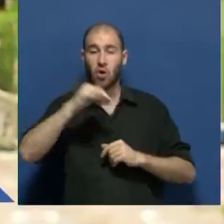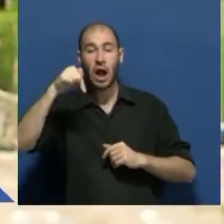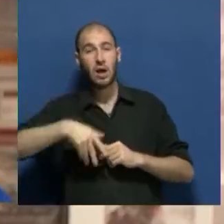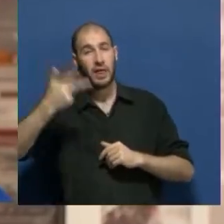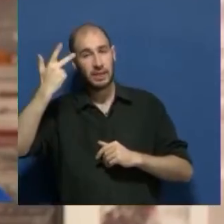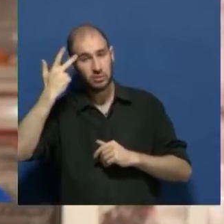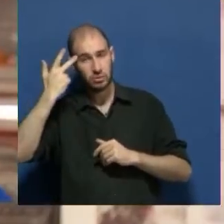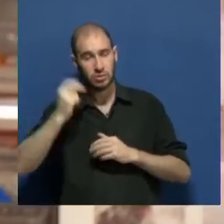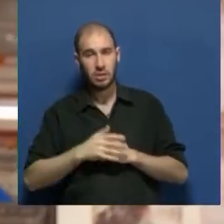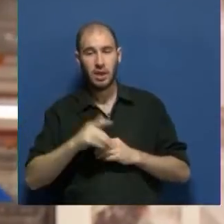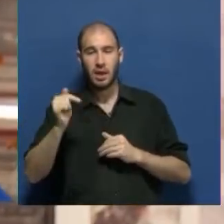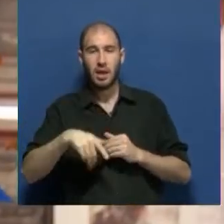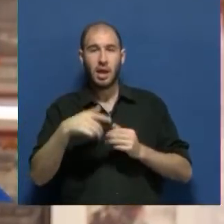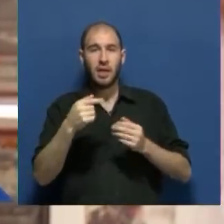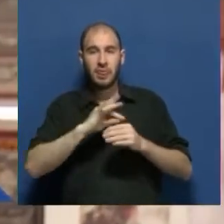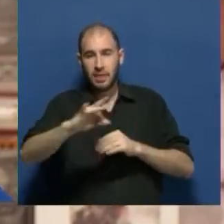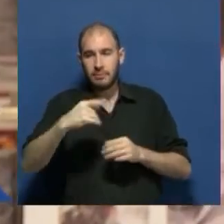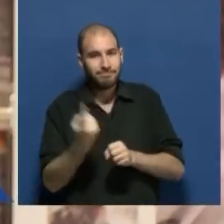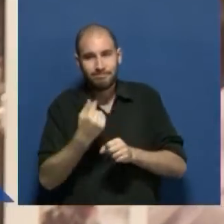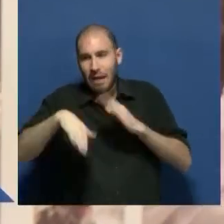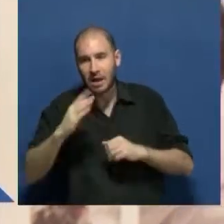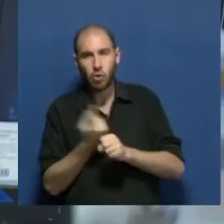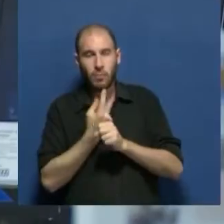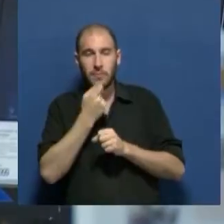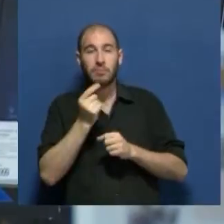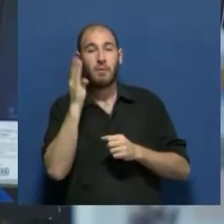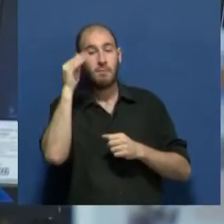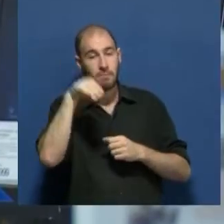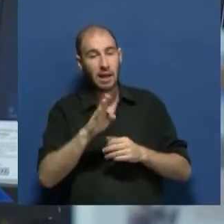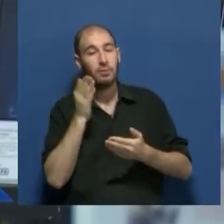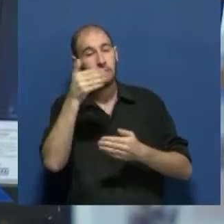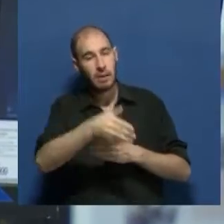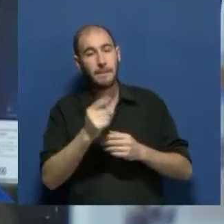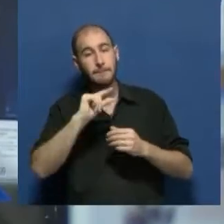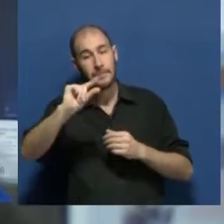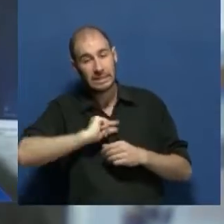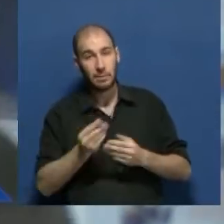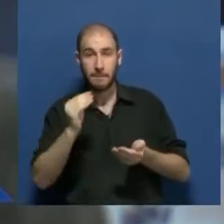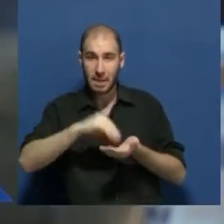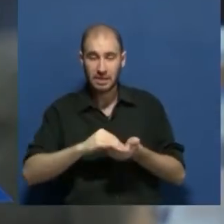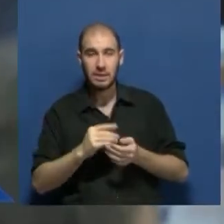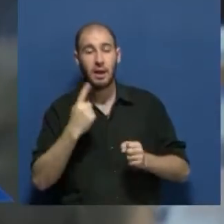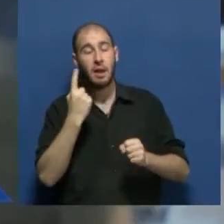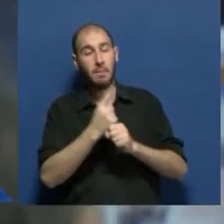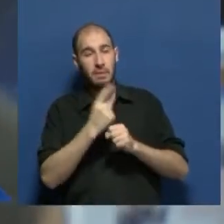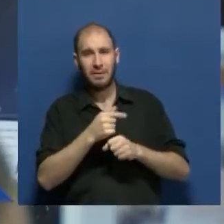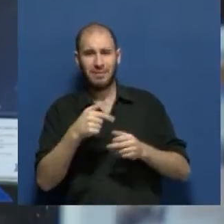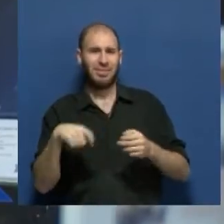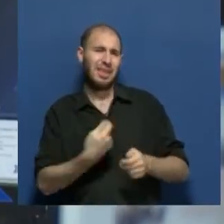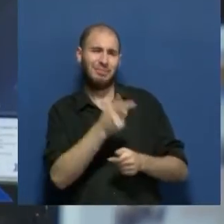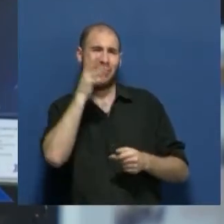18 y tienen muy poca capacidad de endeudamiento. Es decir, que cuando vayan a un banco a solicitar un nuevo crédito, primero que es